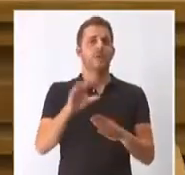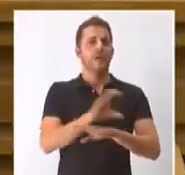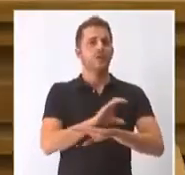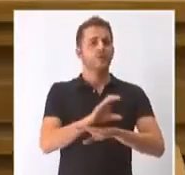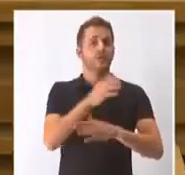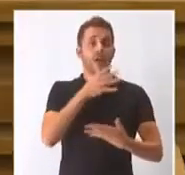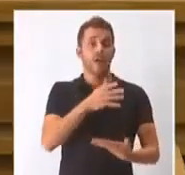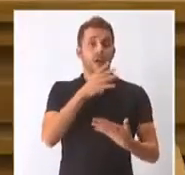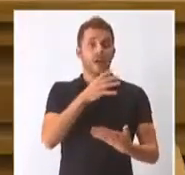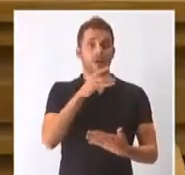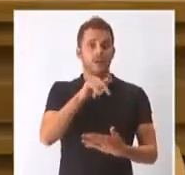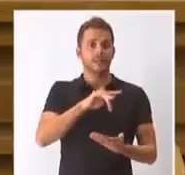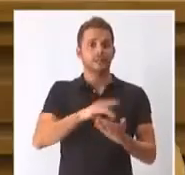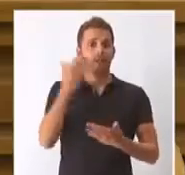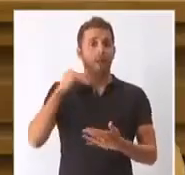actual empezó